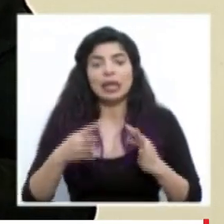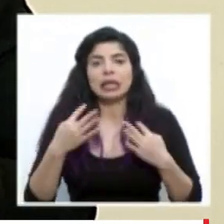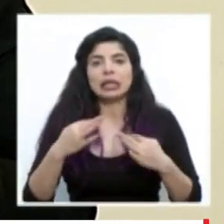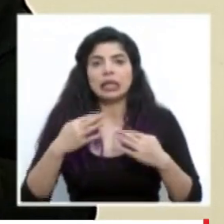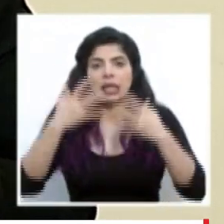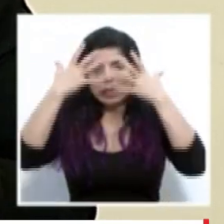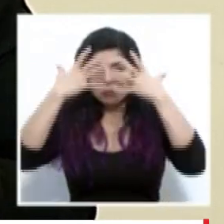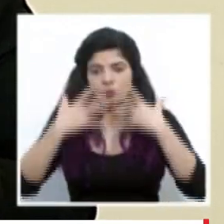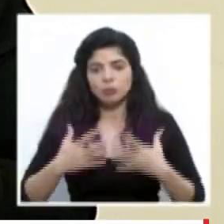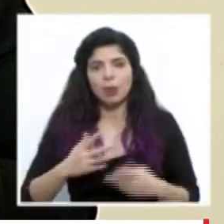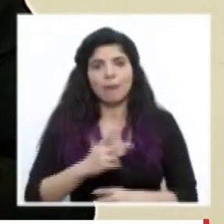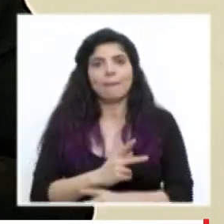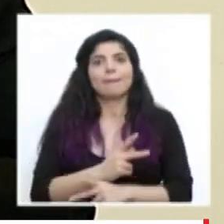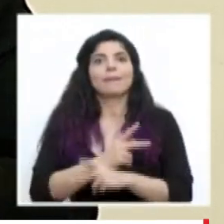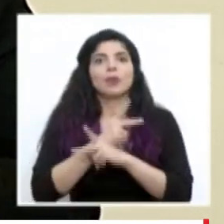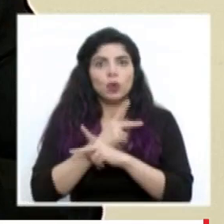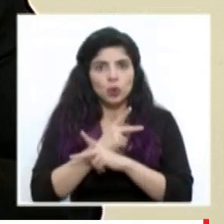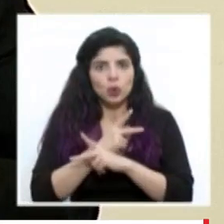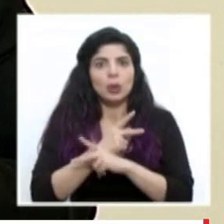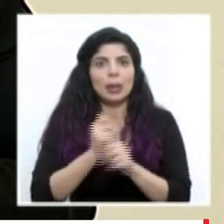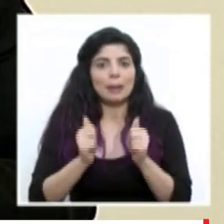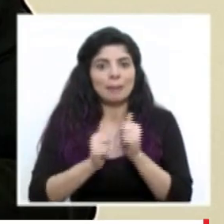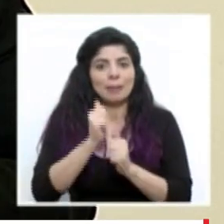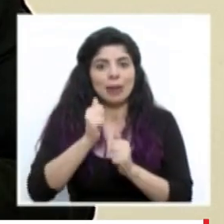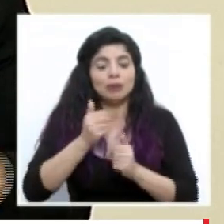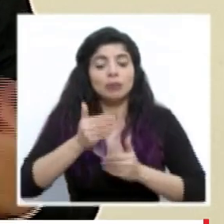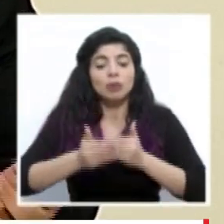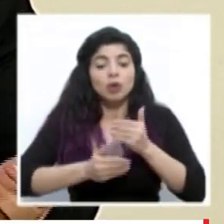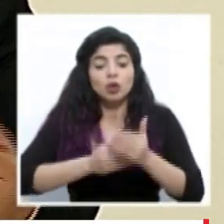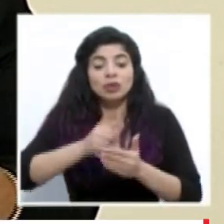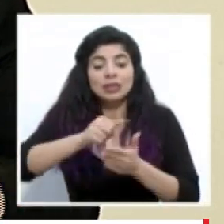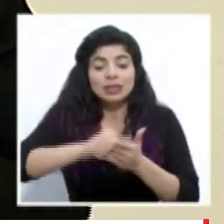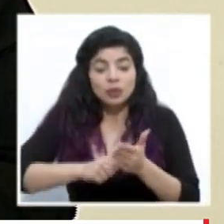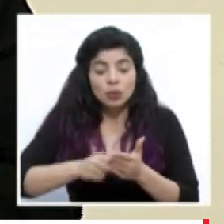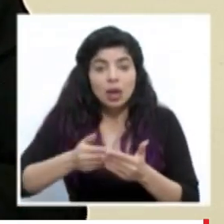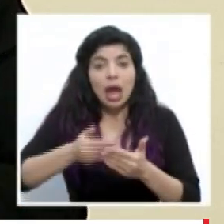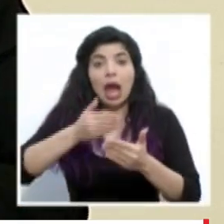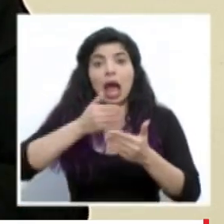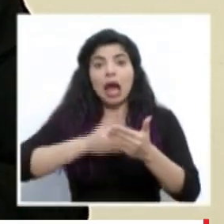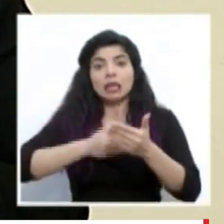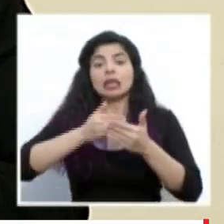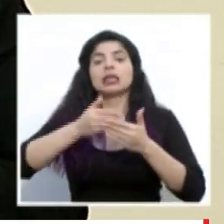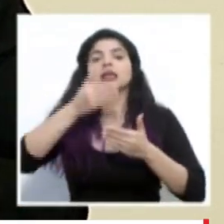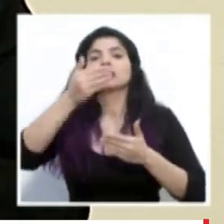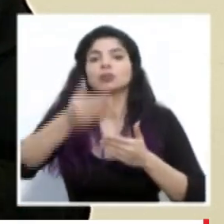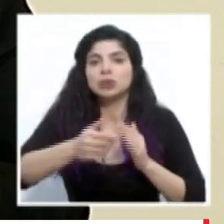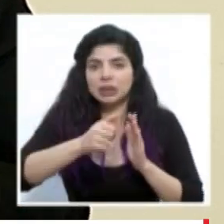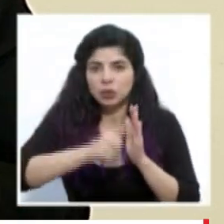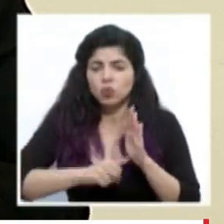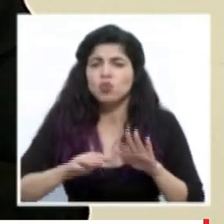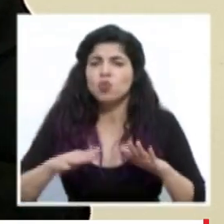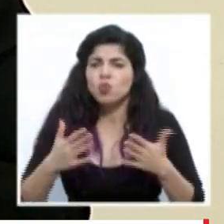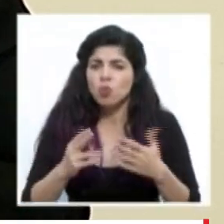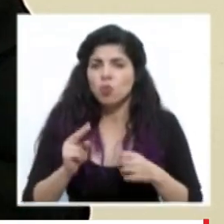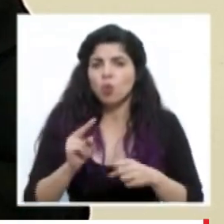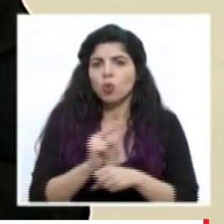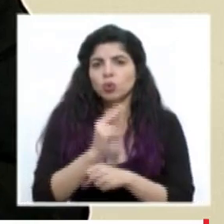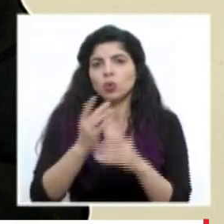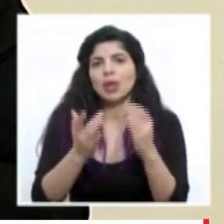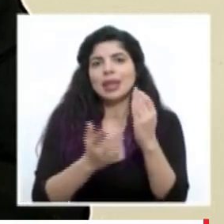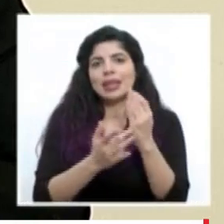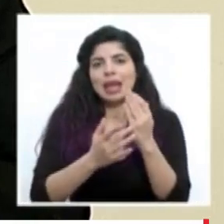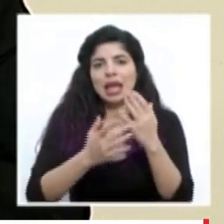de protegerse lo más posible durante la cirugía, antes y después de la cirugía, utilizando la mejor